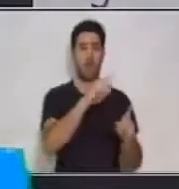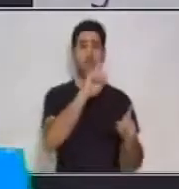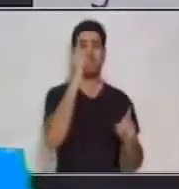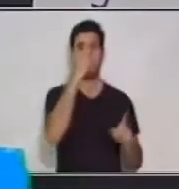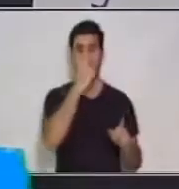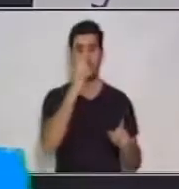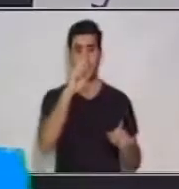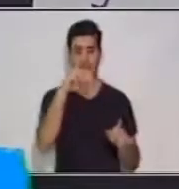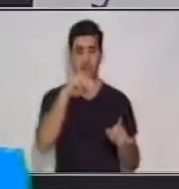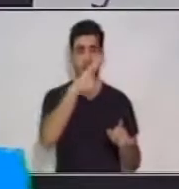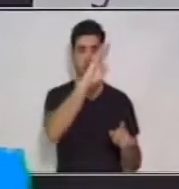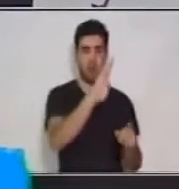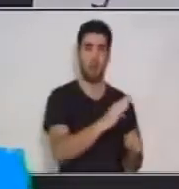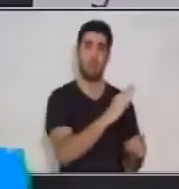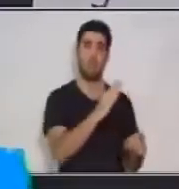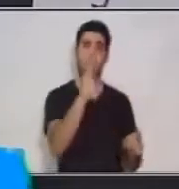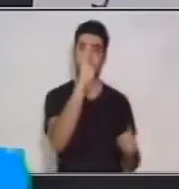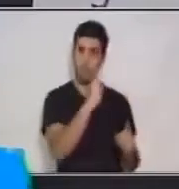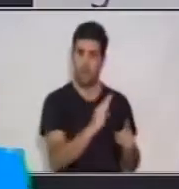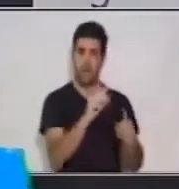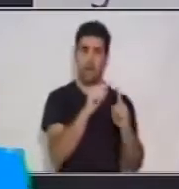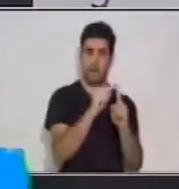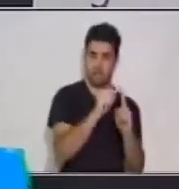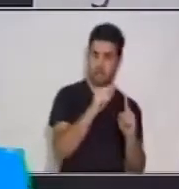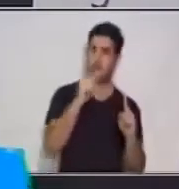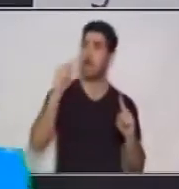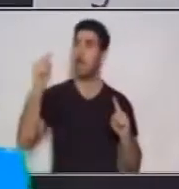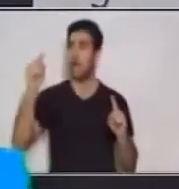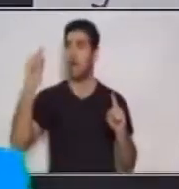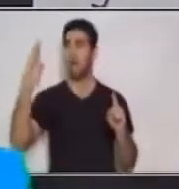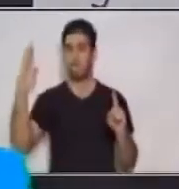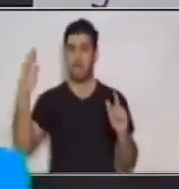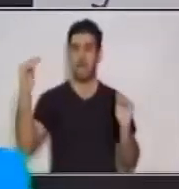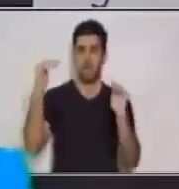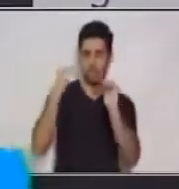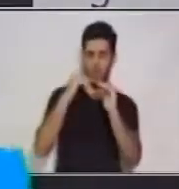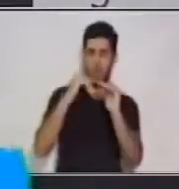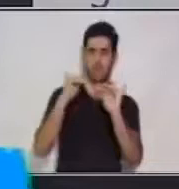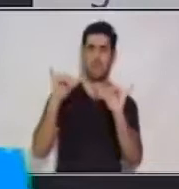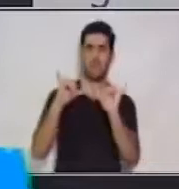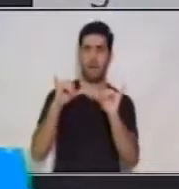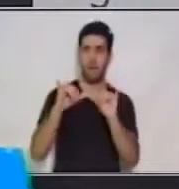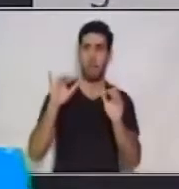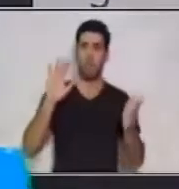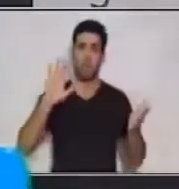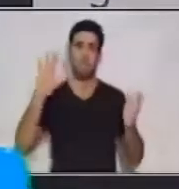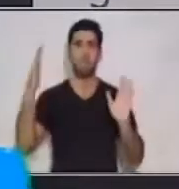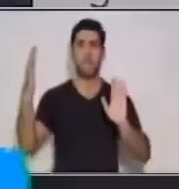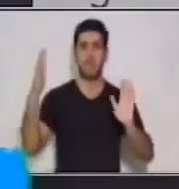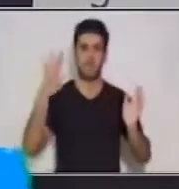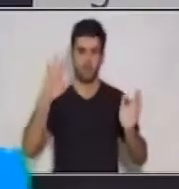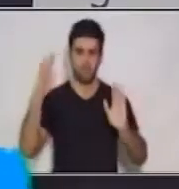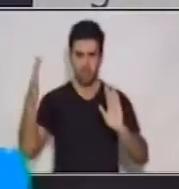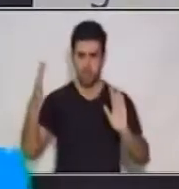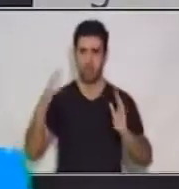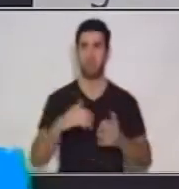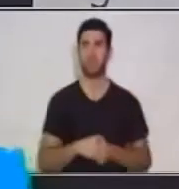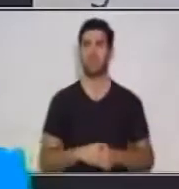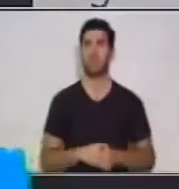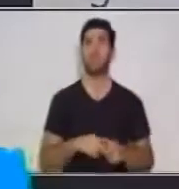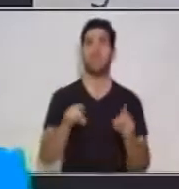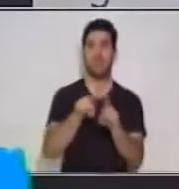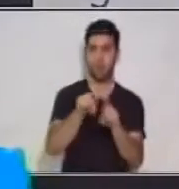beta es proporcional al tamaño del lado B. ¿Sí? Y